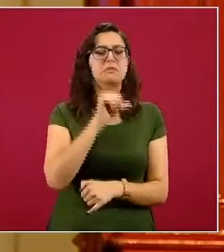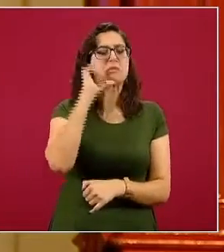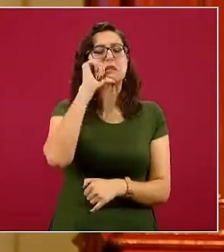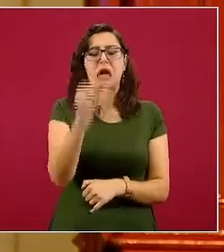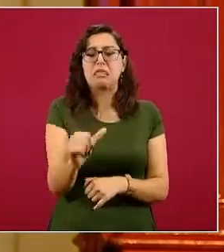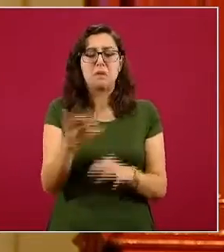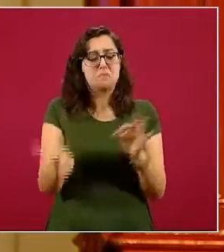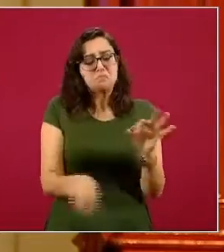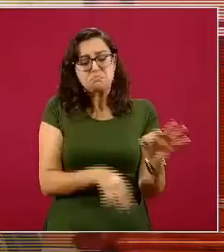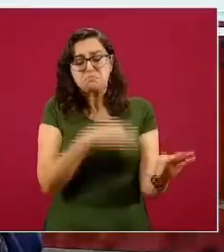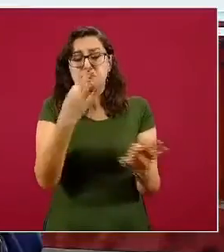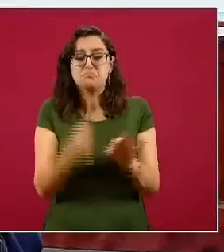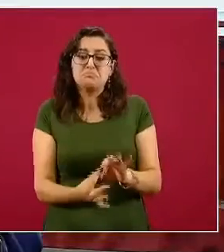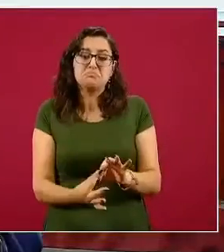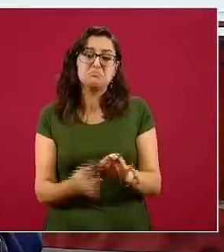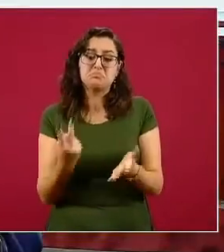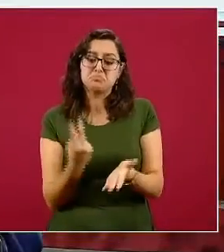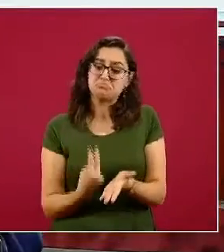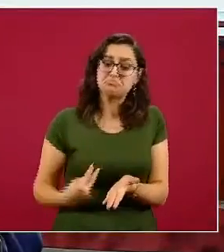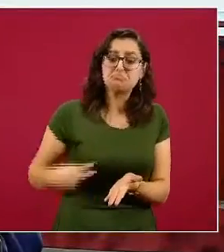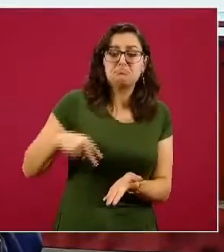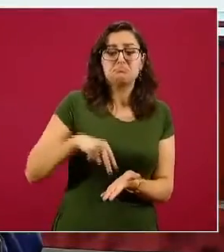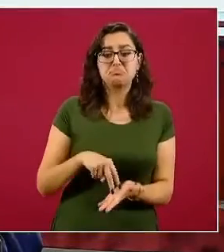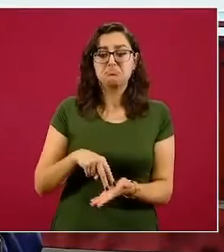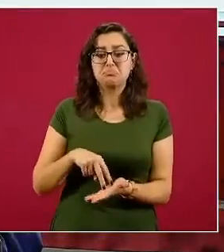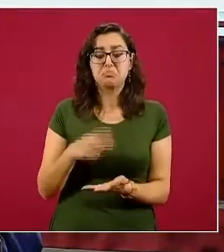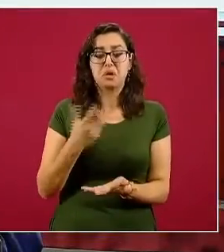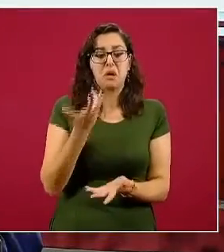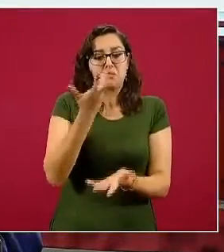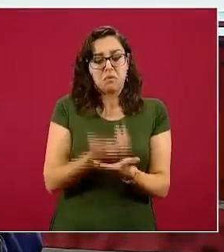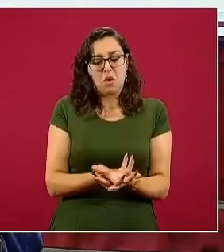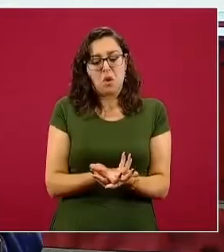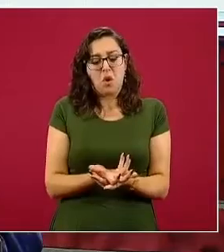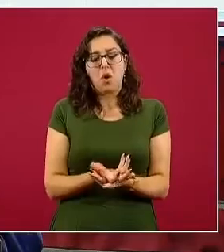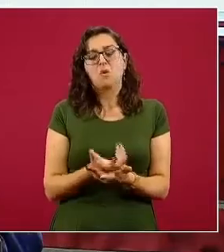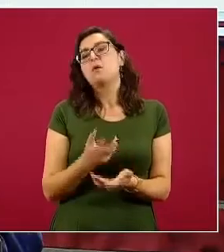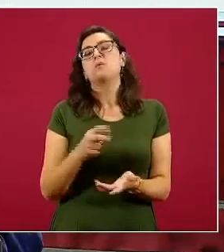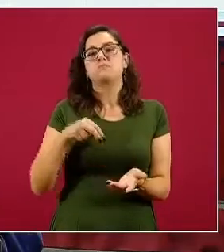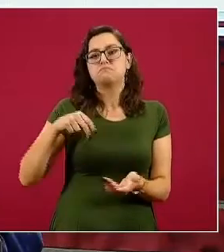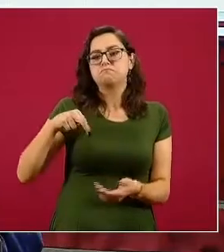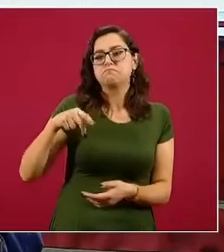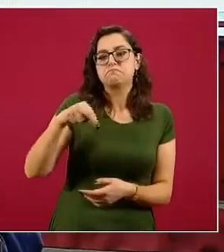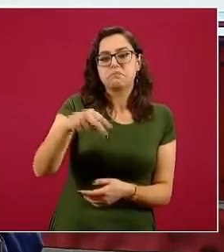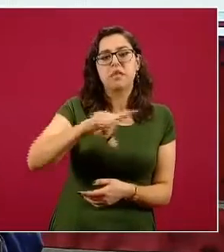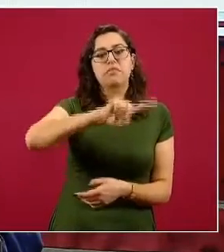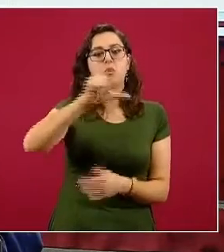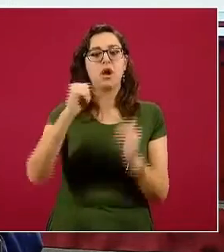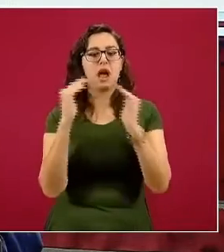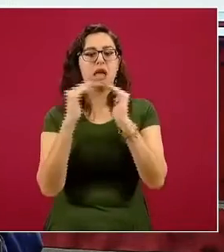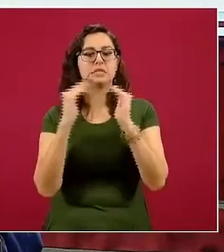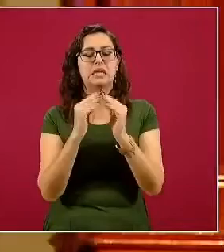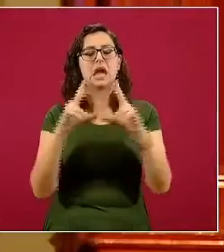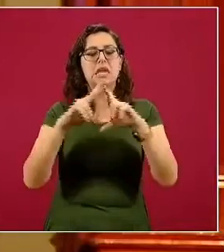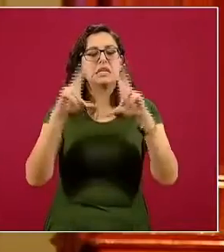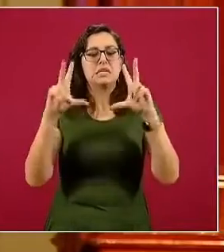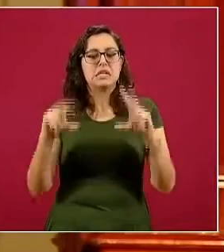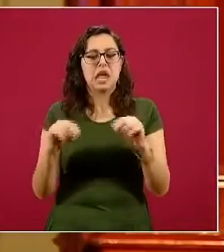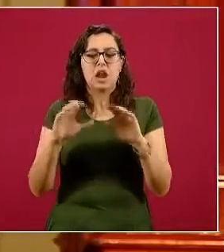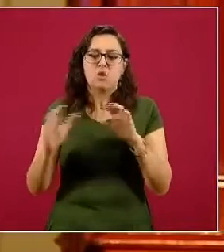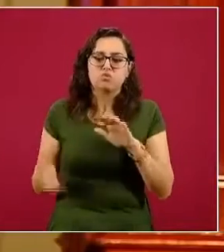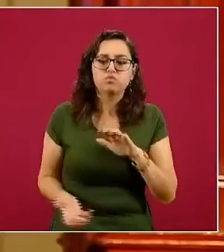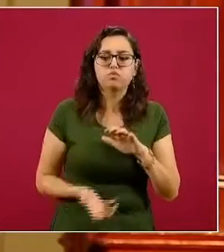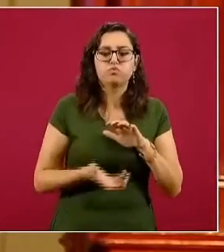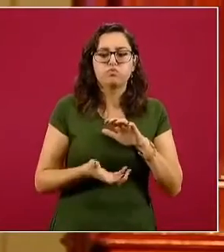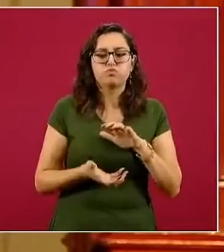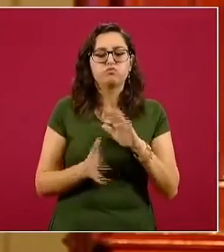caminando, solamente pedimos 4 horas de reposo aplicando hielo local, posteriormente a eso pueden regresar